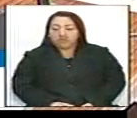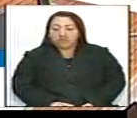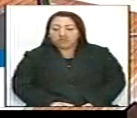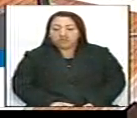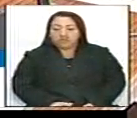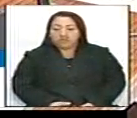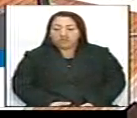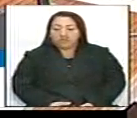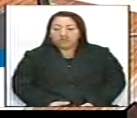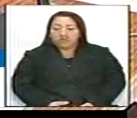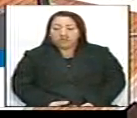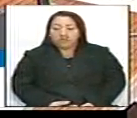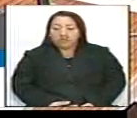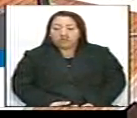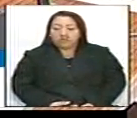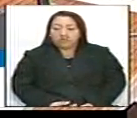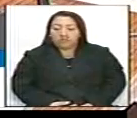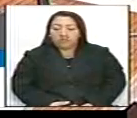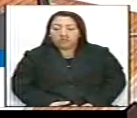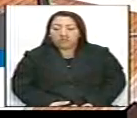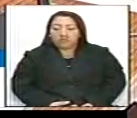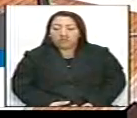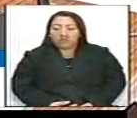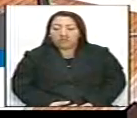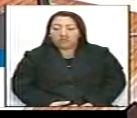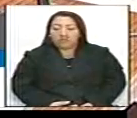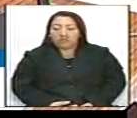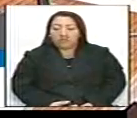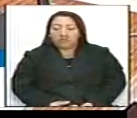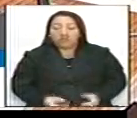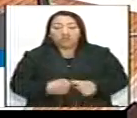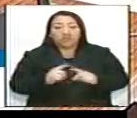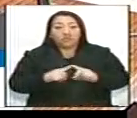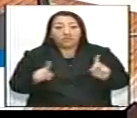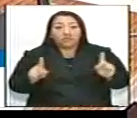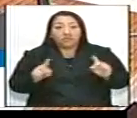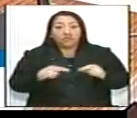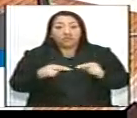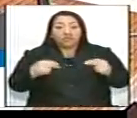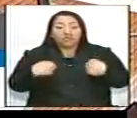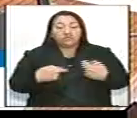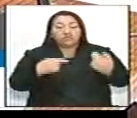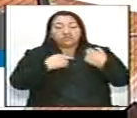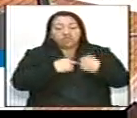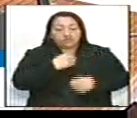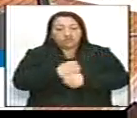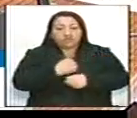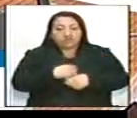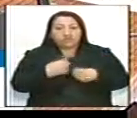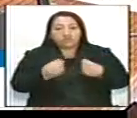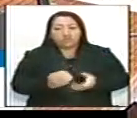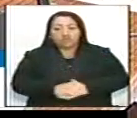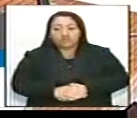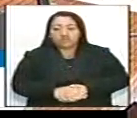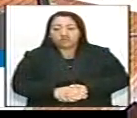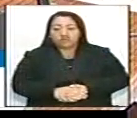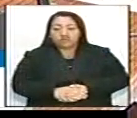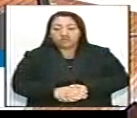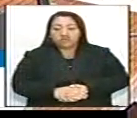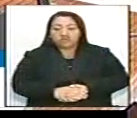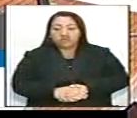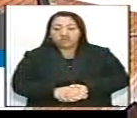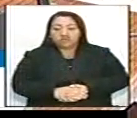Entonces, en ese marco, digamos, cada una de las instancias de los diferentes niveles tenemos competencias y roles. Y sobre eso es lo que se